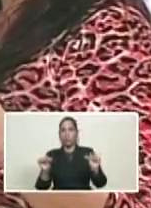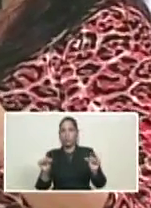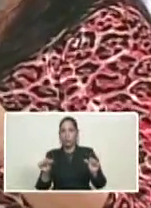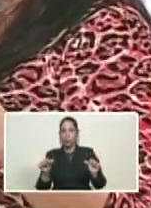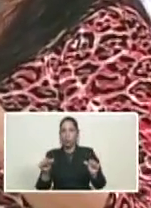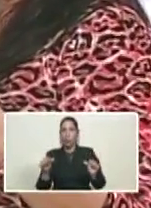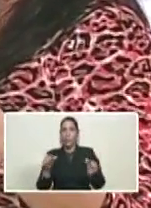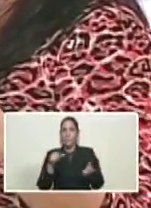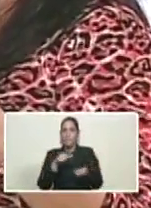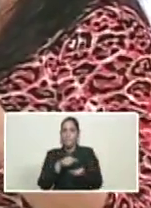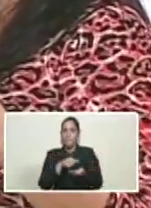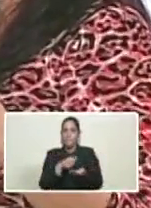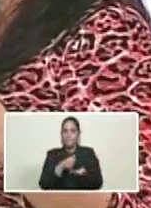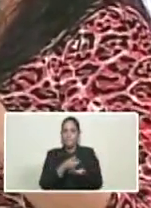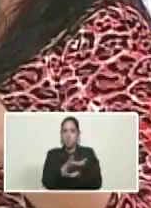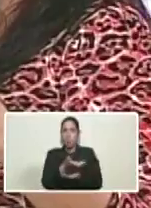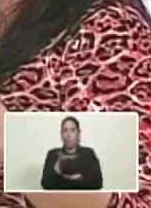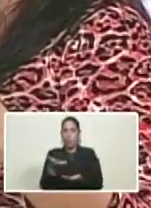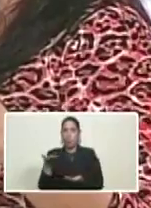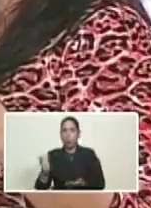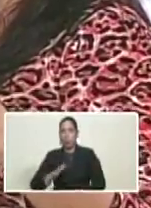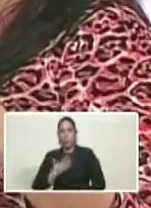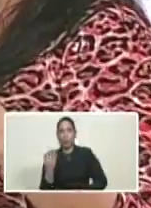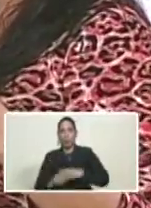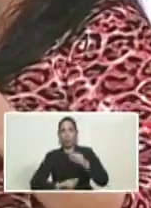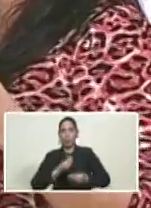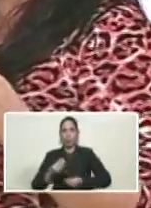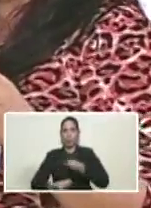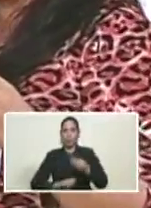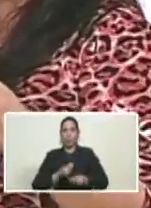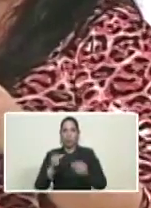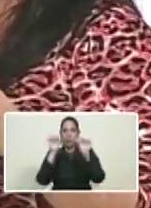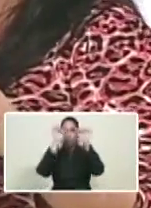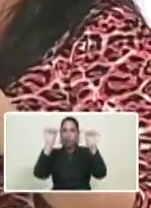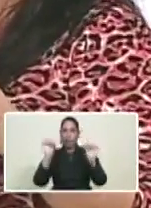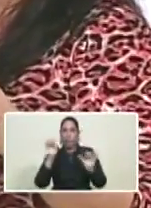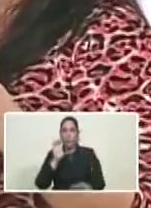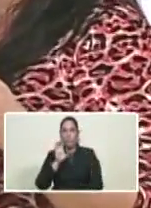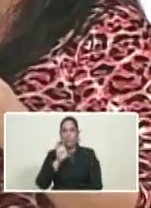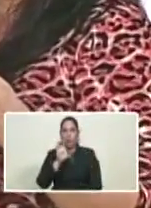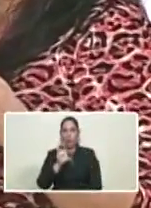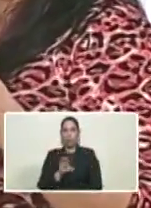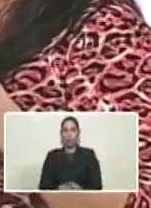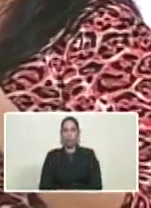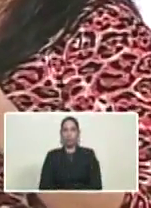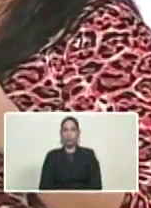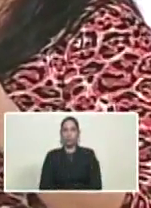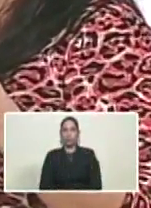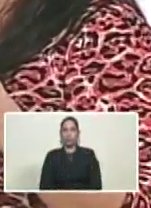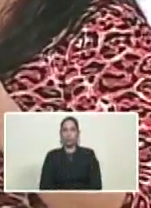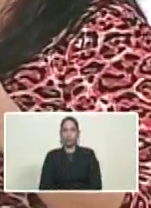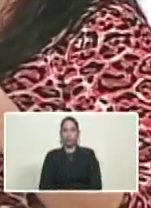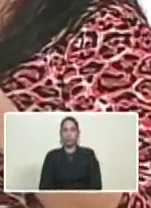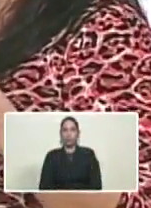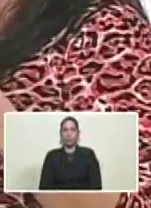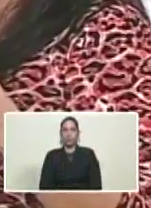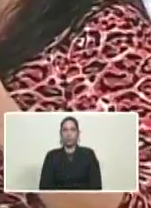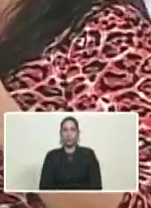dispensación pueda realizarse a través del sistema Patria y